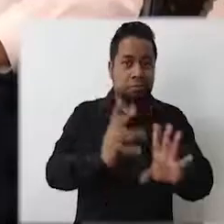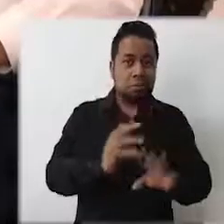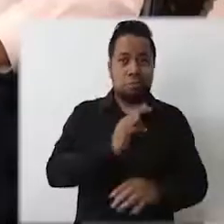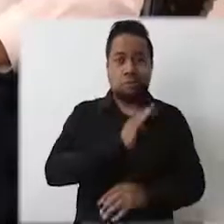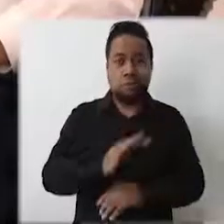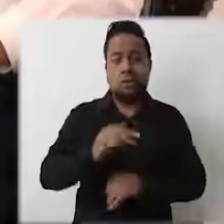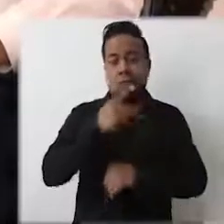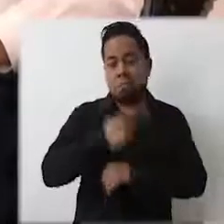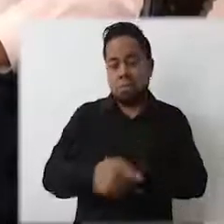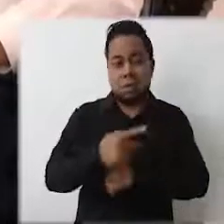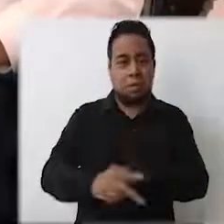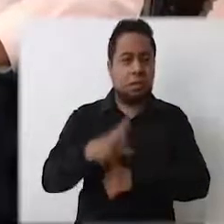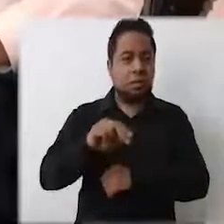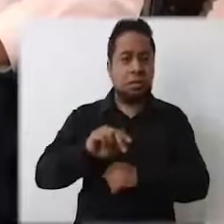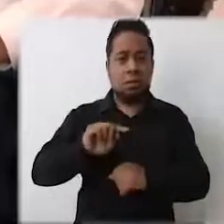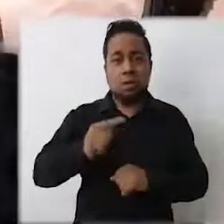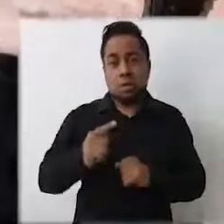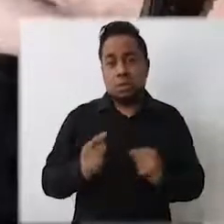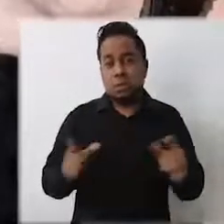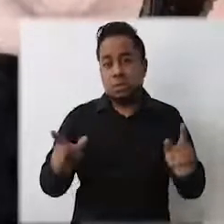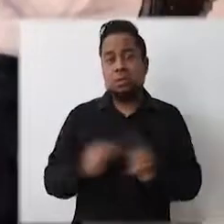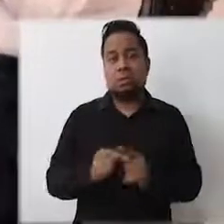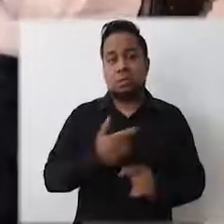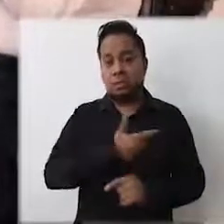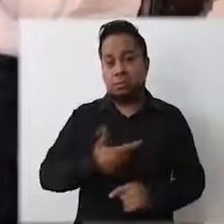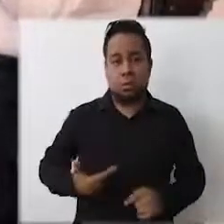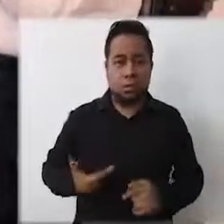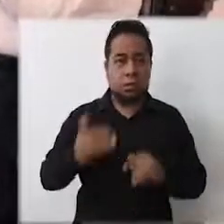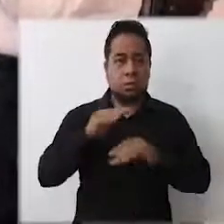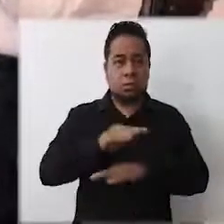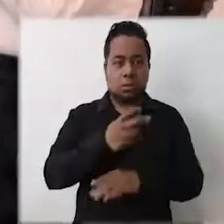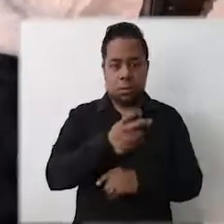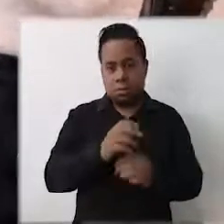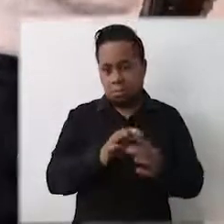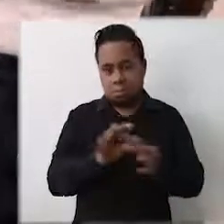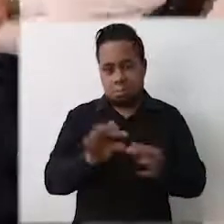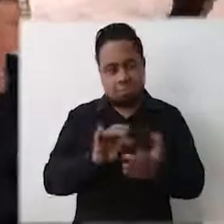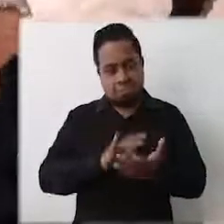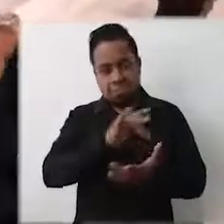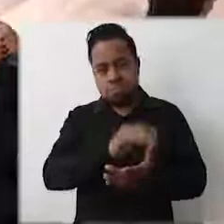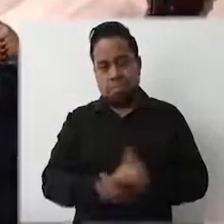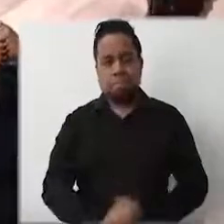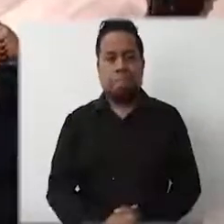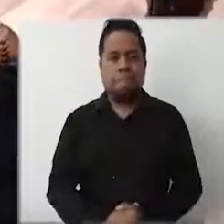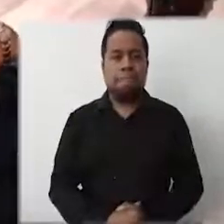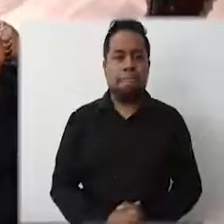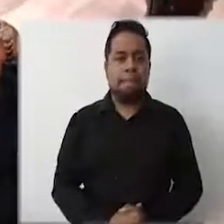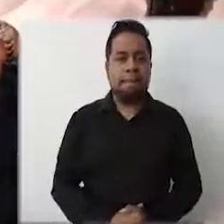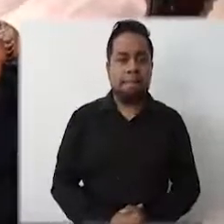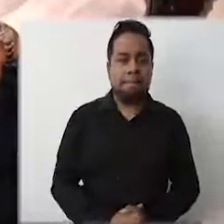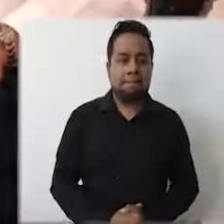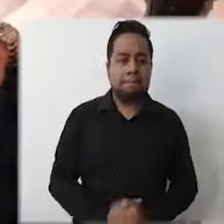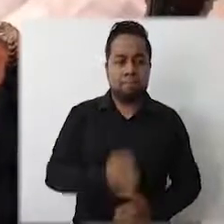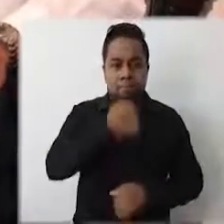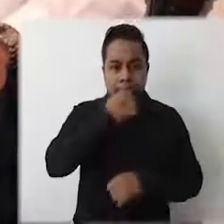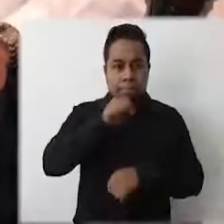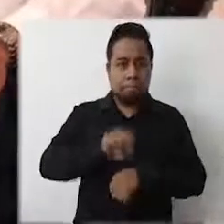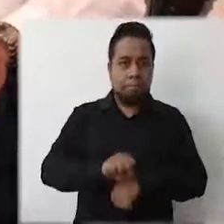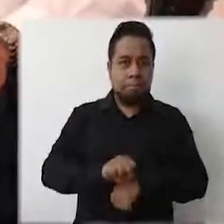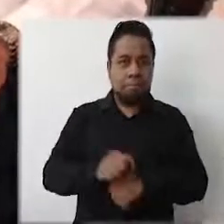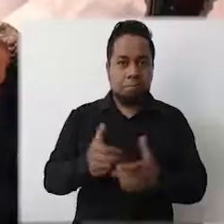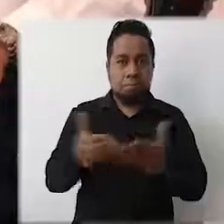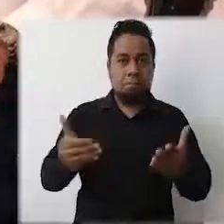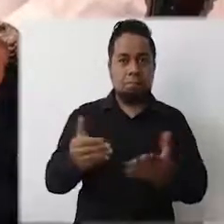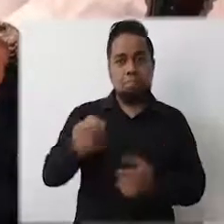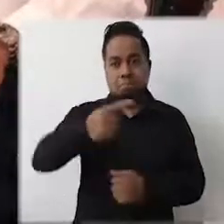Mi voto en este sentido va en forma positiva a su dictamen que presenta esta comisión, pero